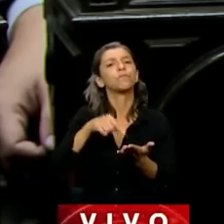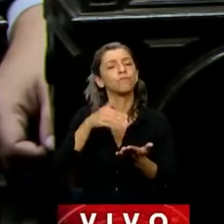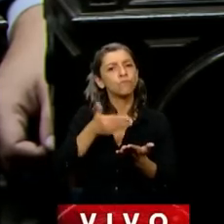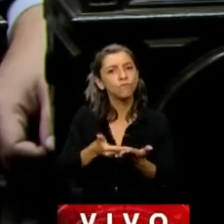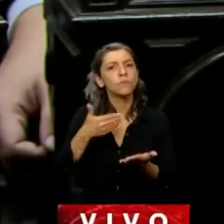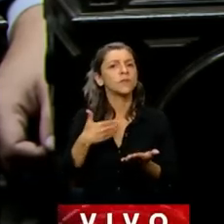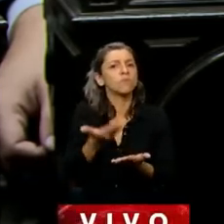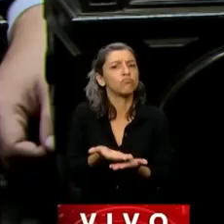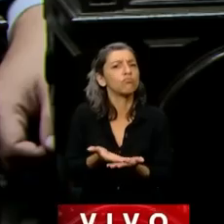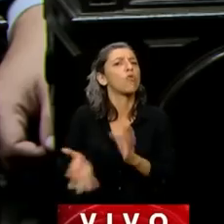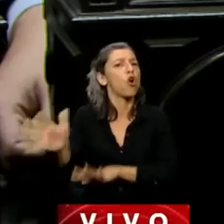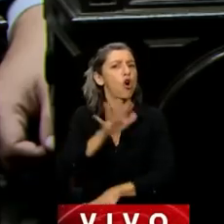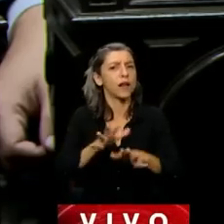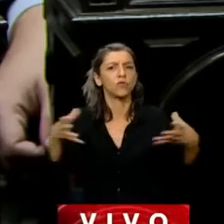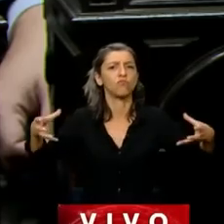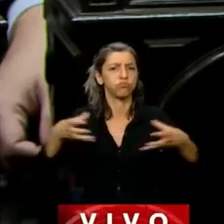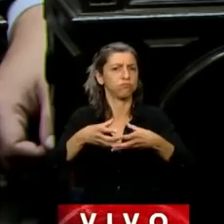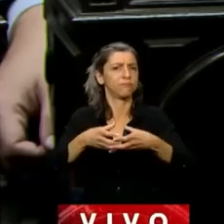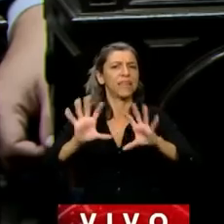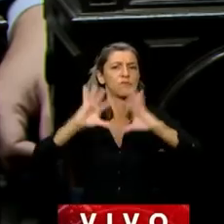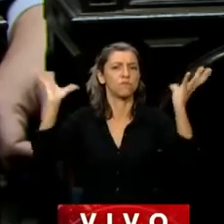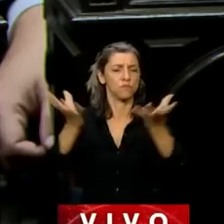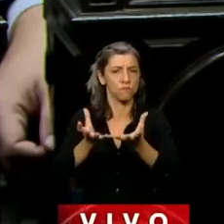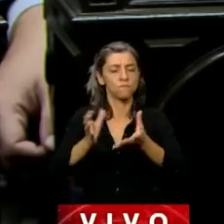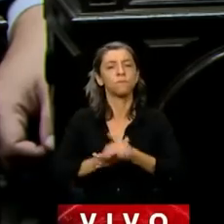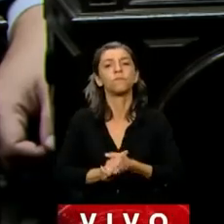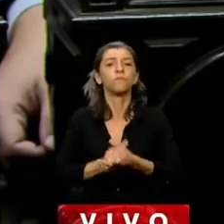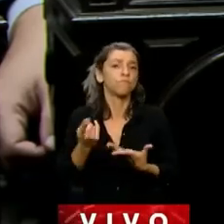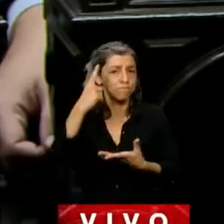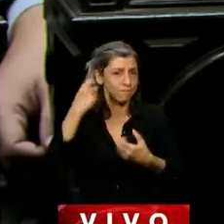organización internacional por la firma de su acuerdo